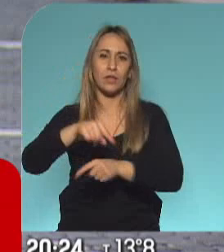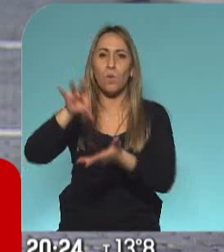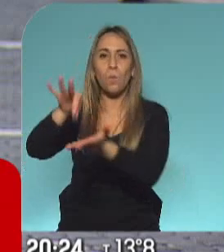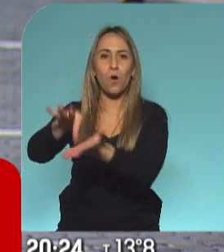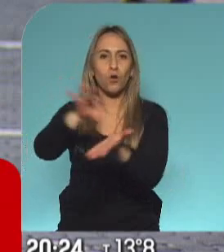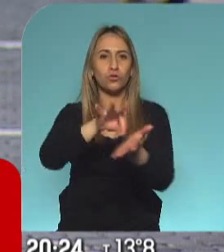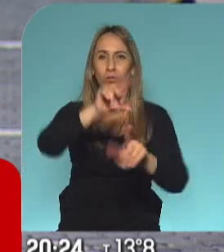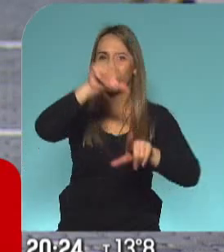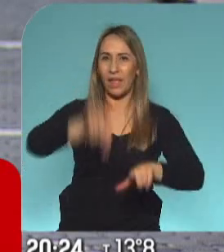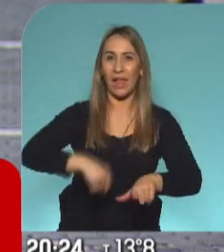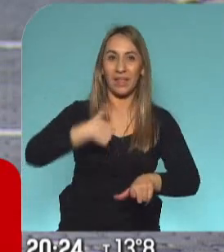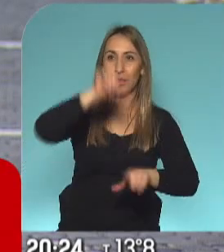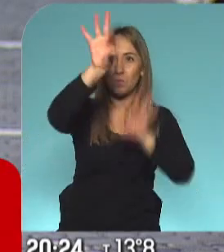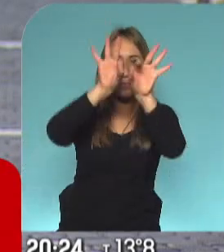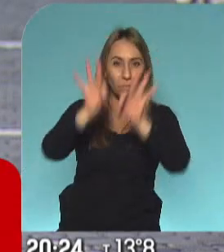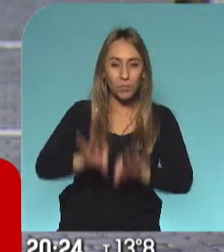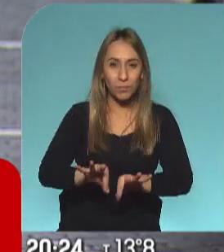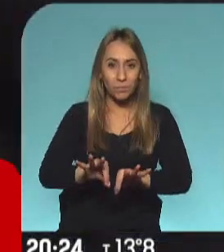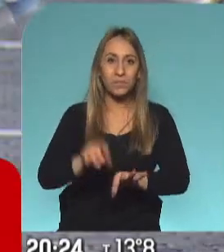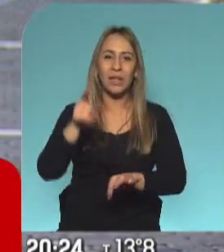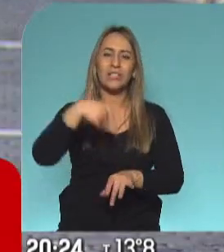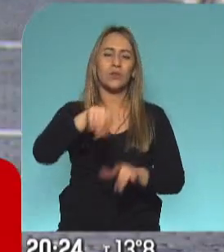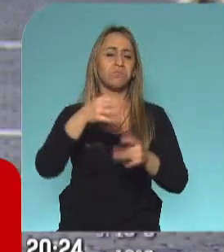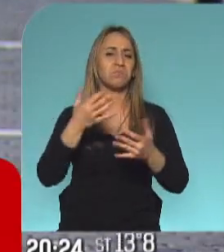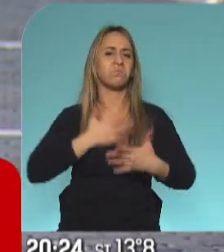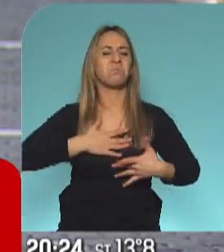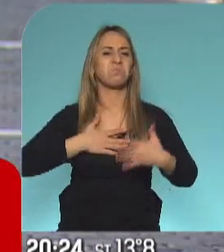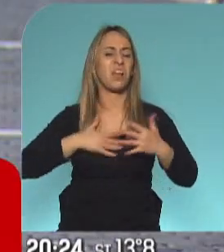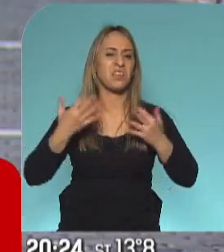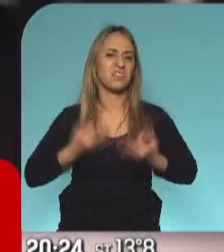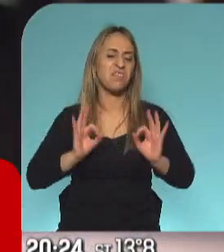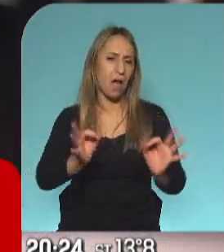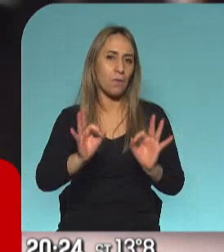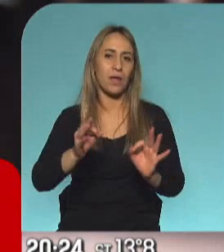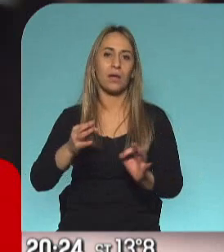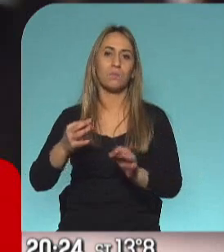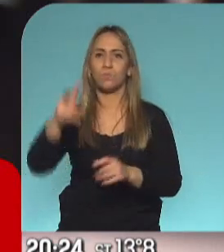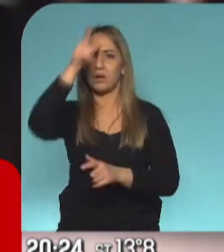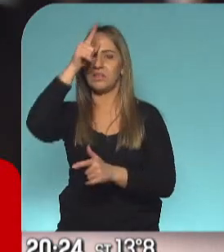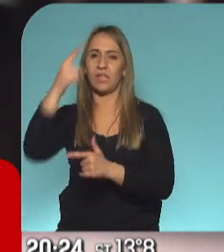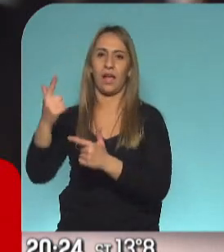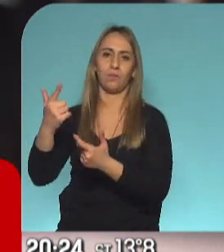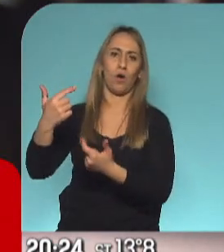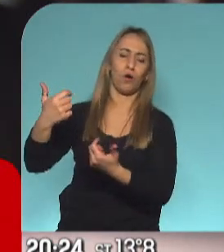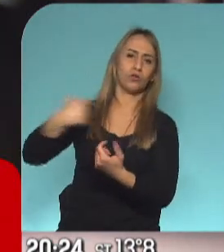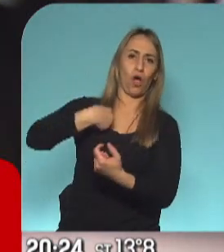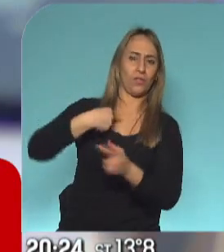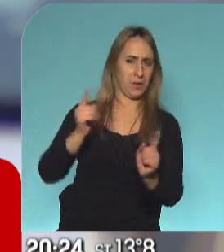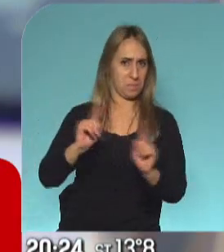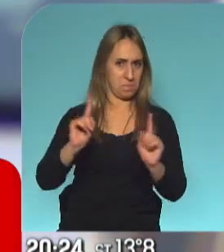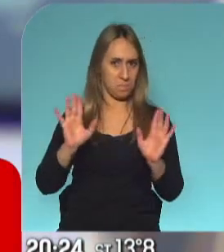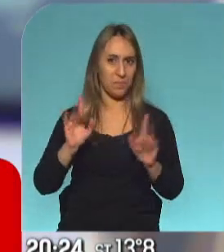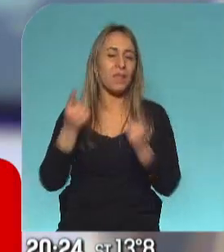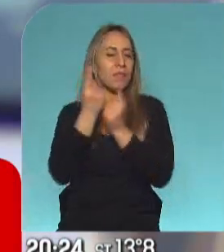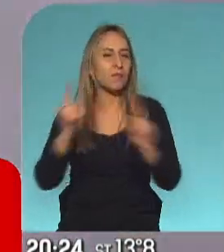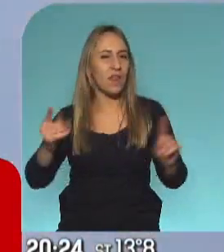esta manifestación, no iban a ser reprimidos. Cosa muy distinta a la que sucedió en la marcha de homenaje a Santiago Maldonado por la policía de la